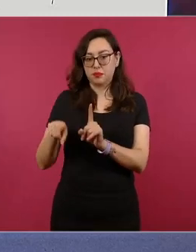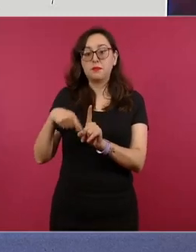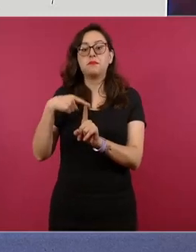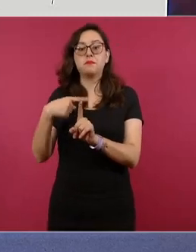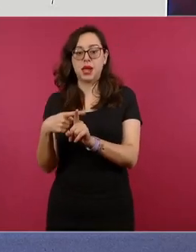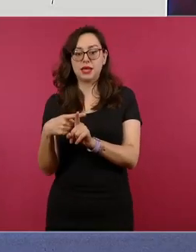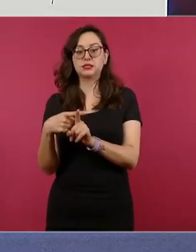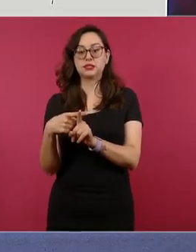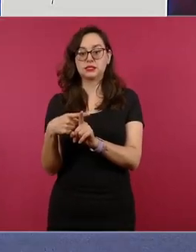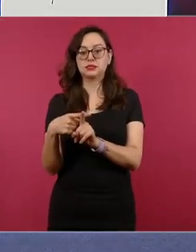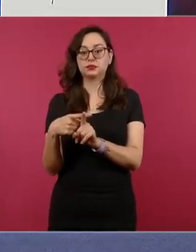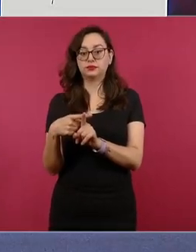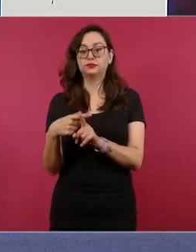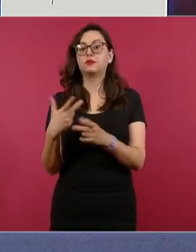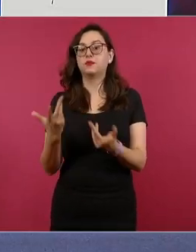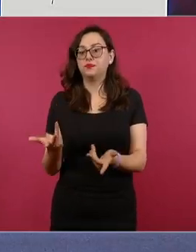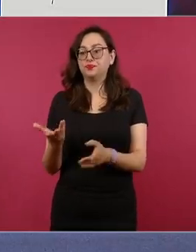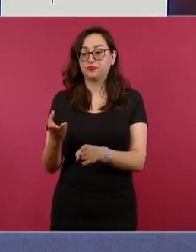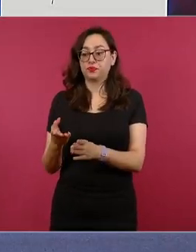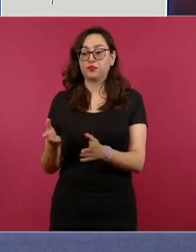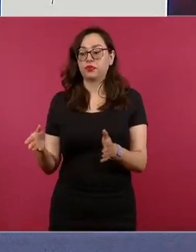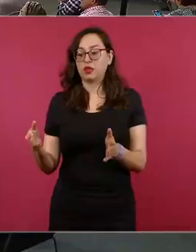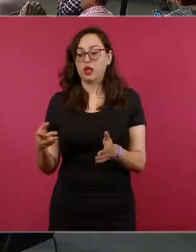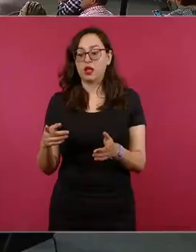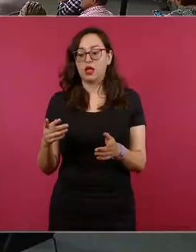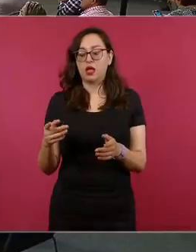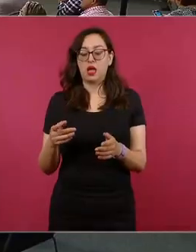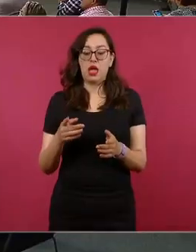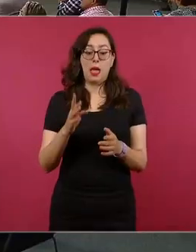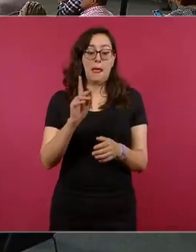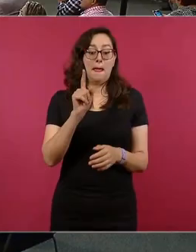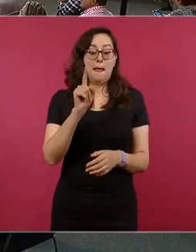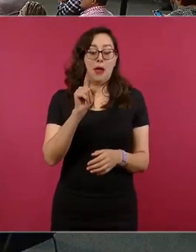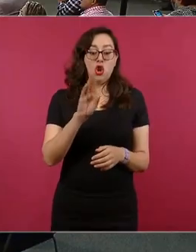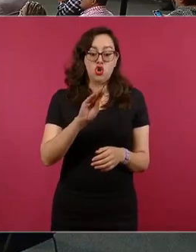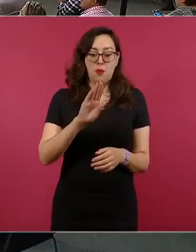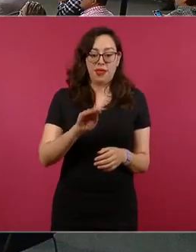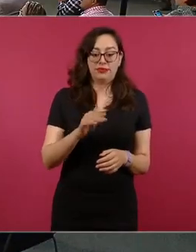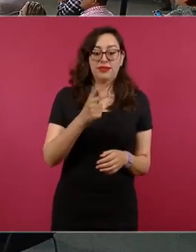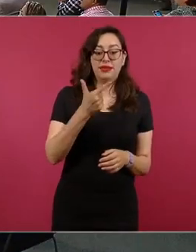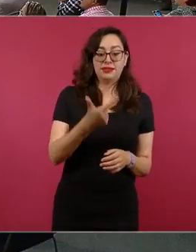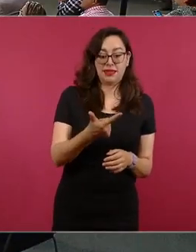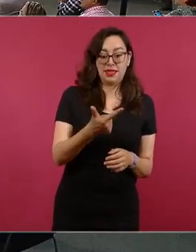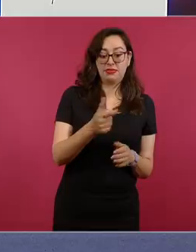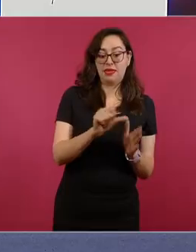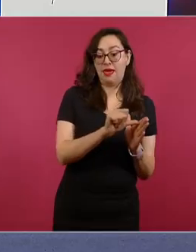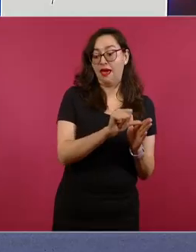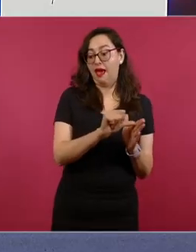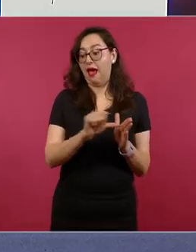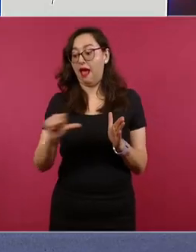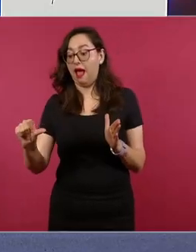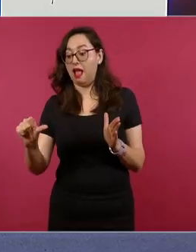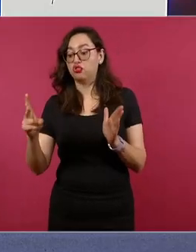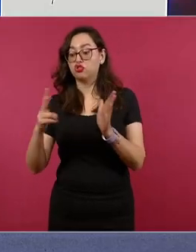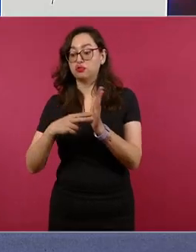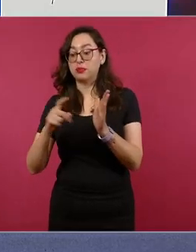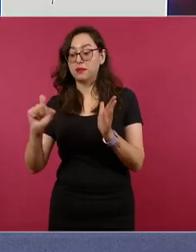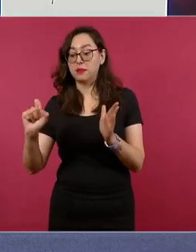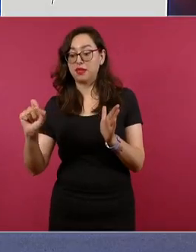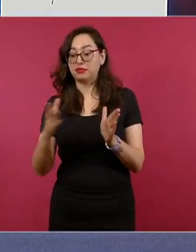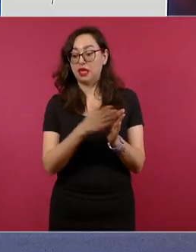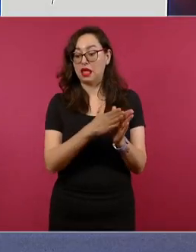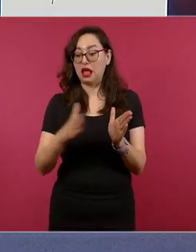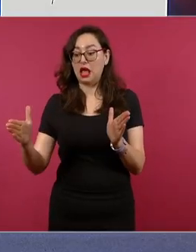ahora ya no te jubilas con 2 mil 700, ahora te jubilas con 6 mil,